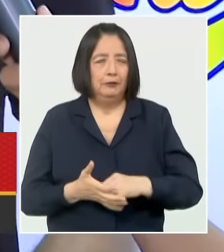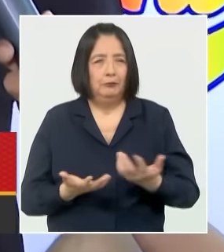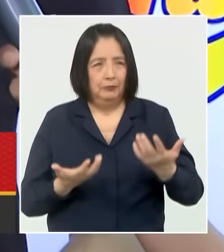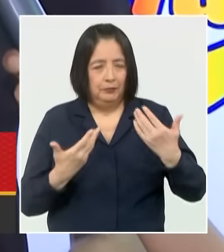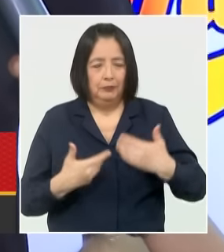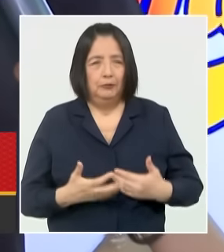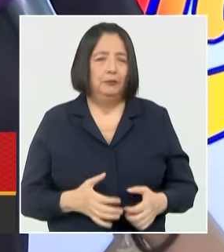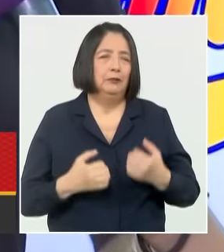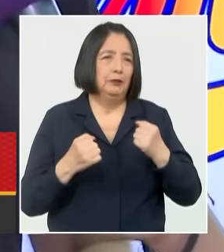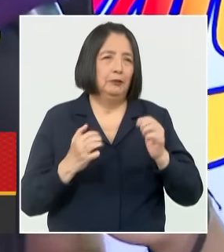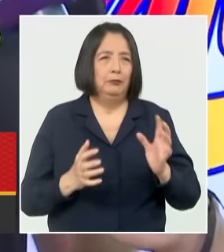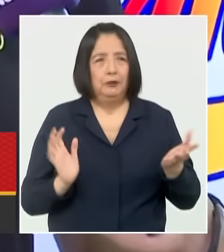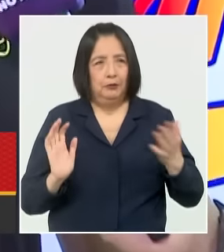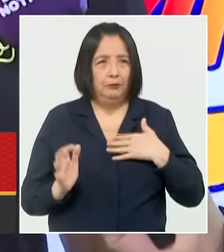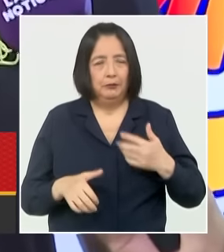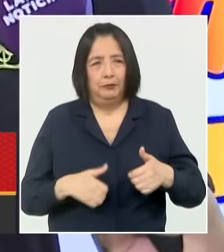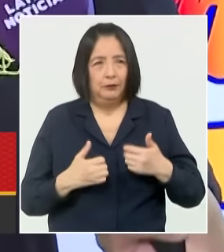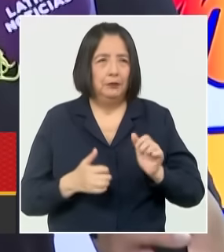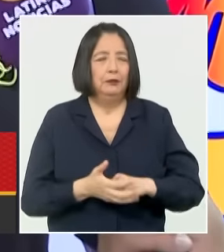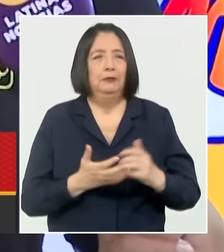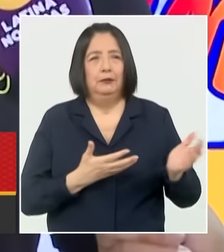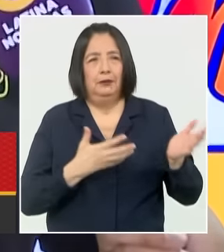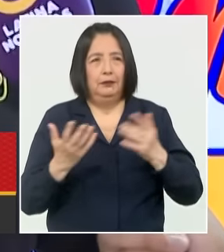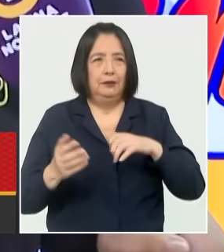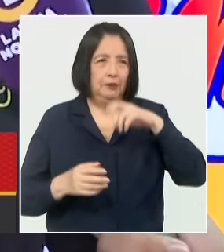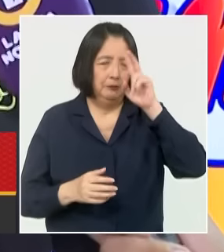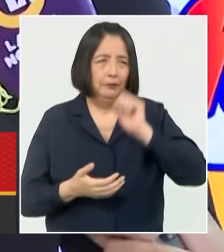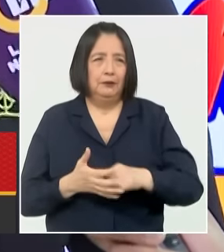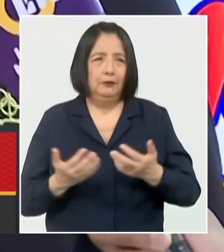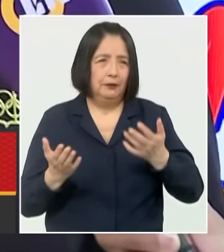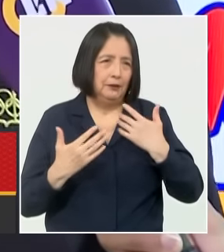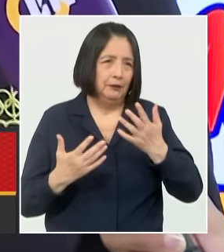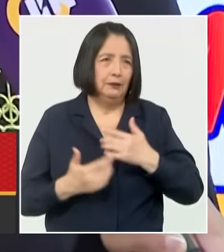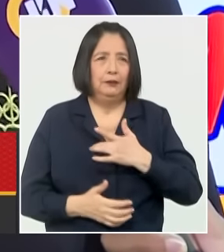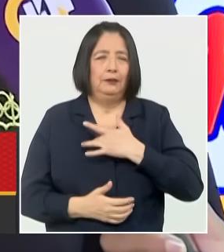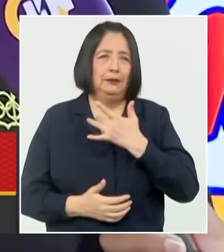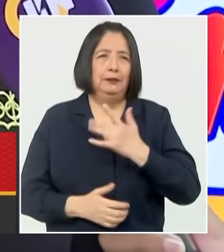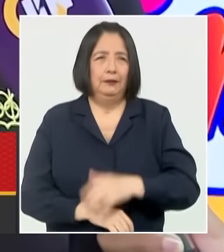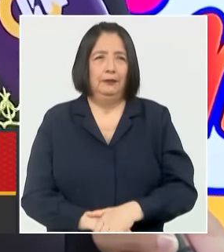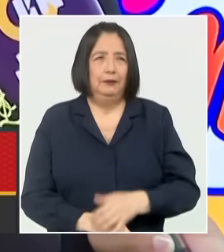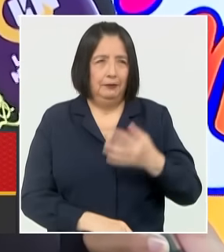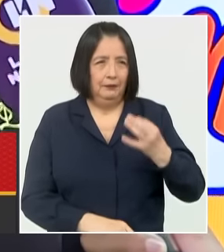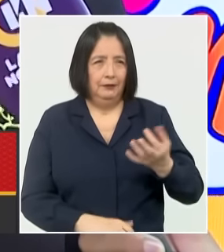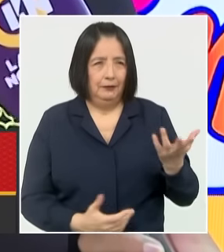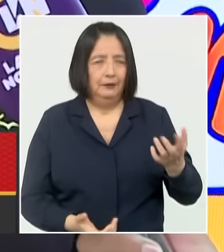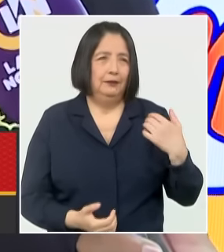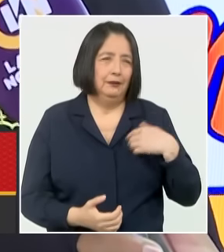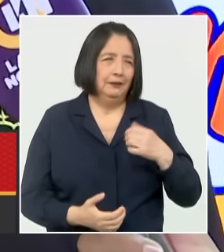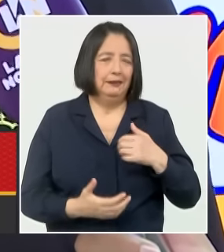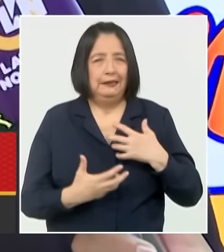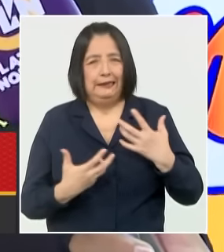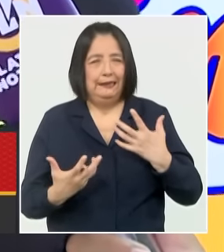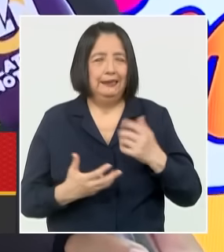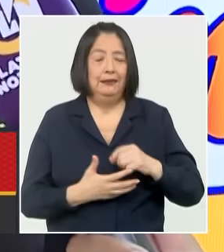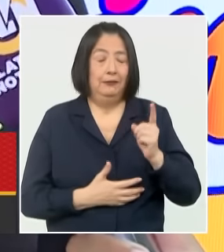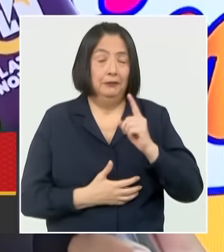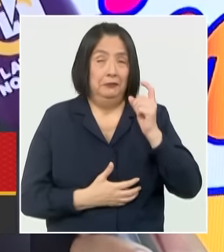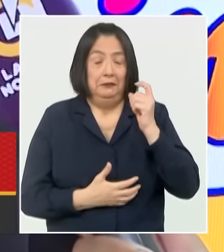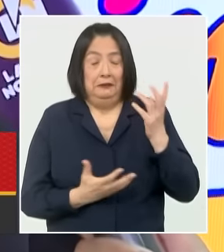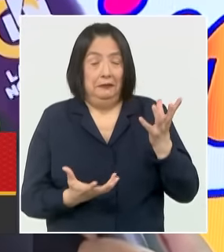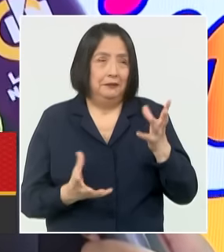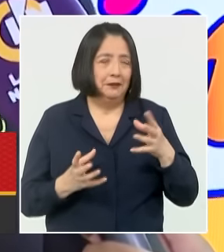carrera deportiva, en mi vida en general, traerle esto al Perú y dar un discurso tan emotivo, realmente nos tiene extasiados, que creo que todavía no